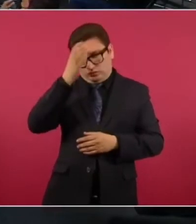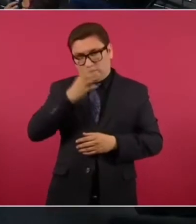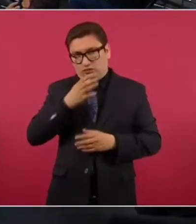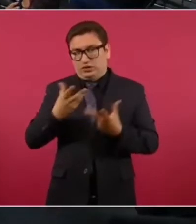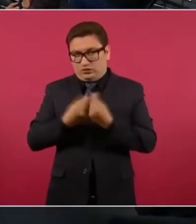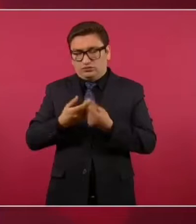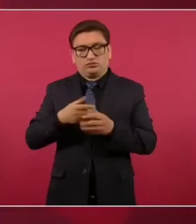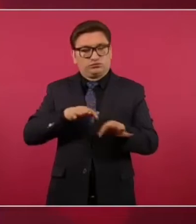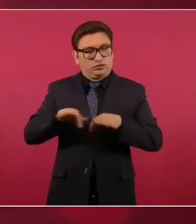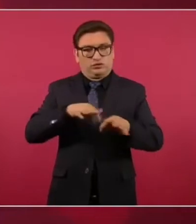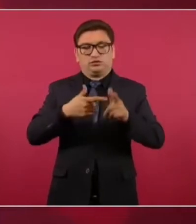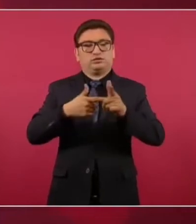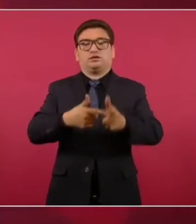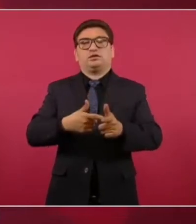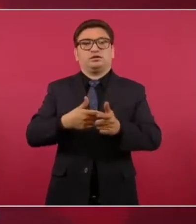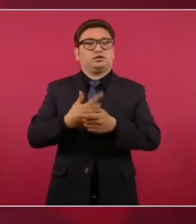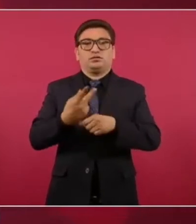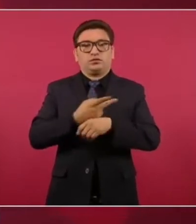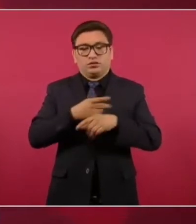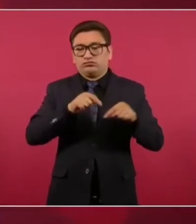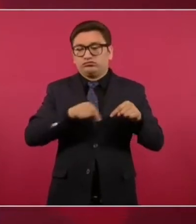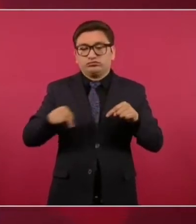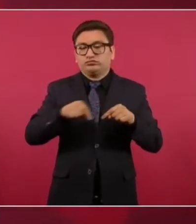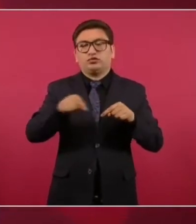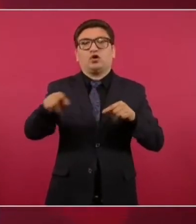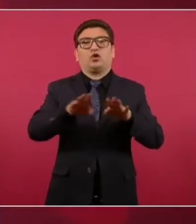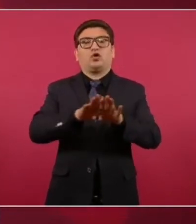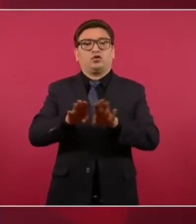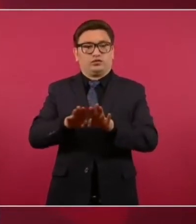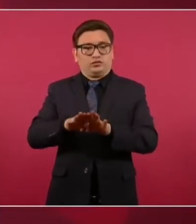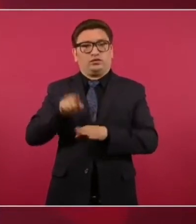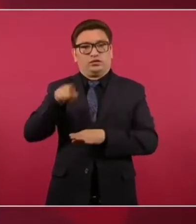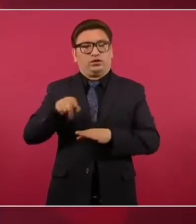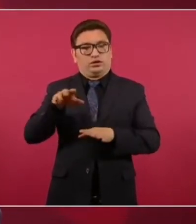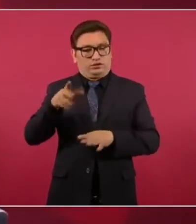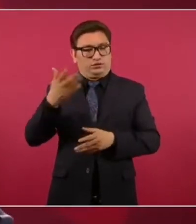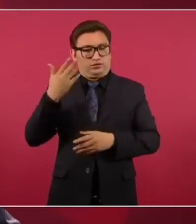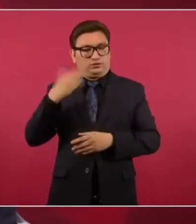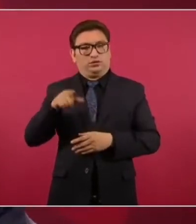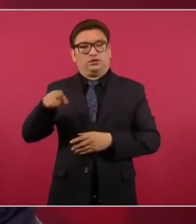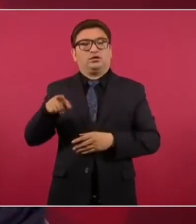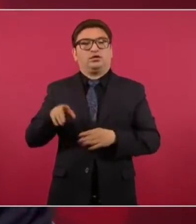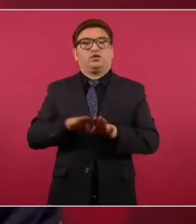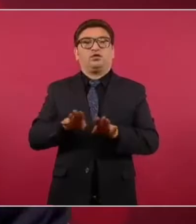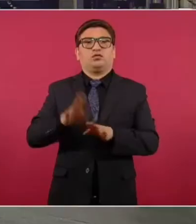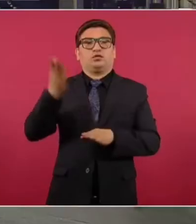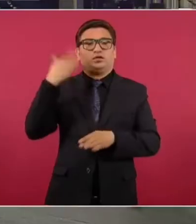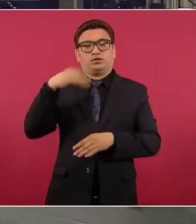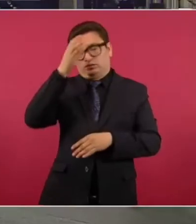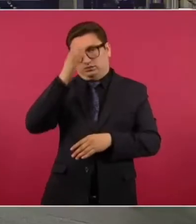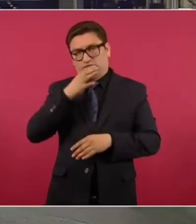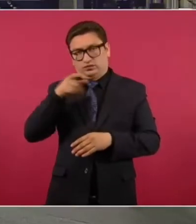a dar seguimiento puntual, toda la ruta que siguió él, que estuvo también previamente en